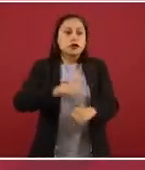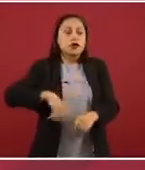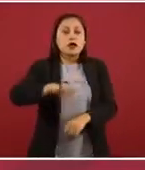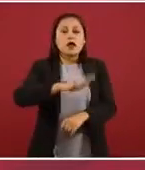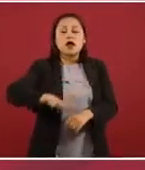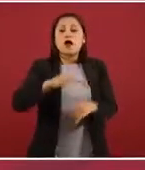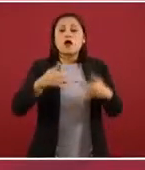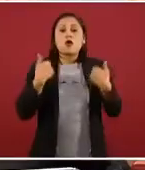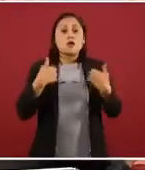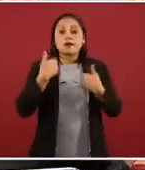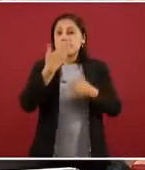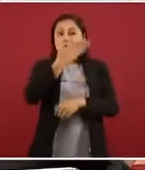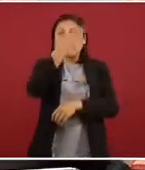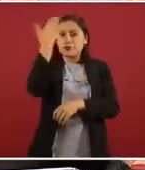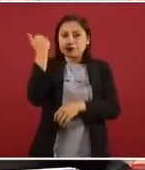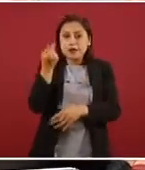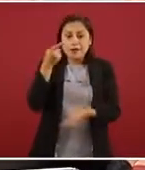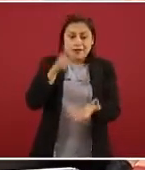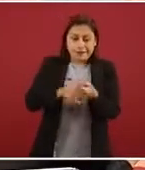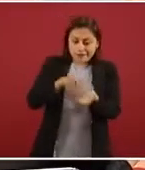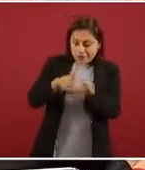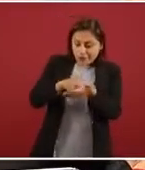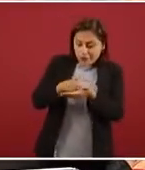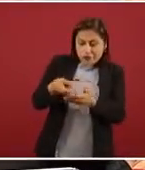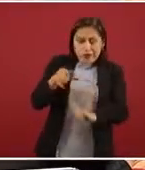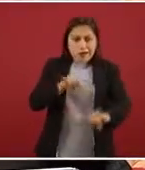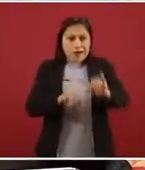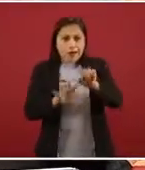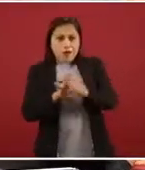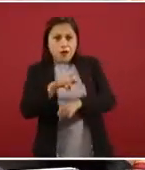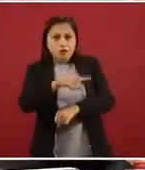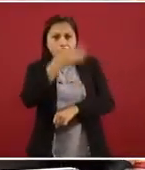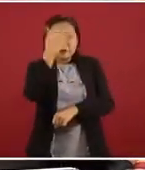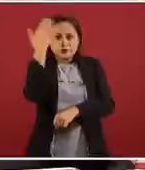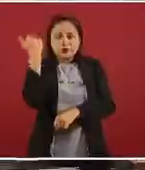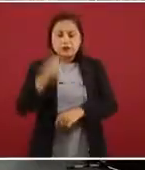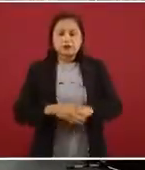lo que contienen. A ver si podemos tener